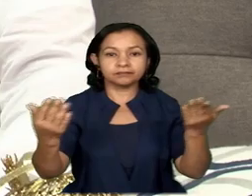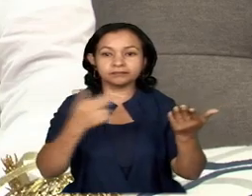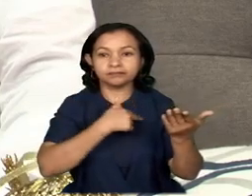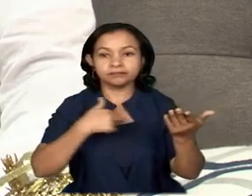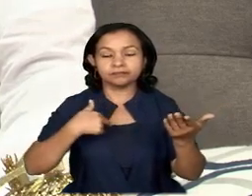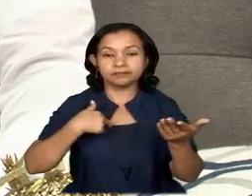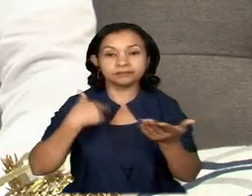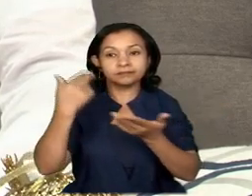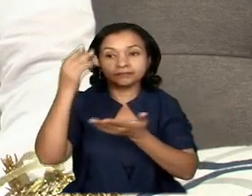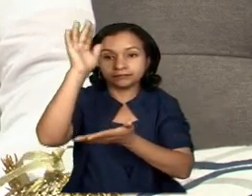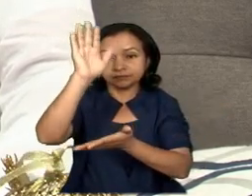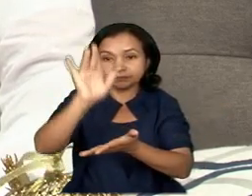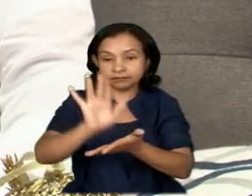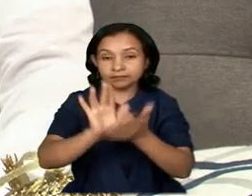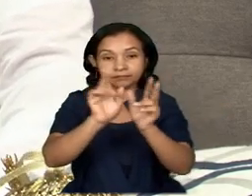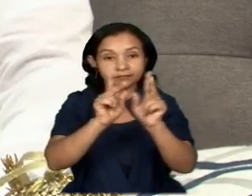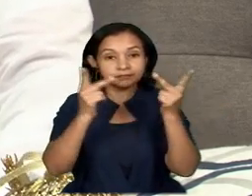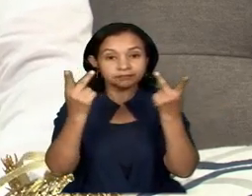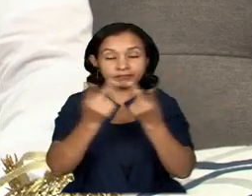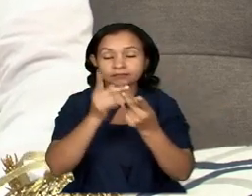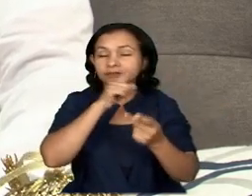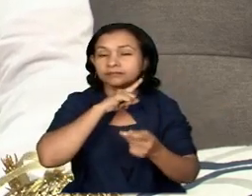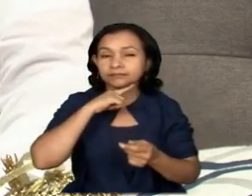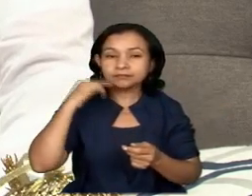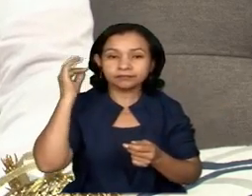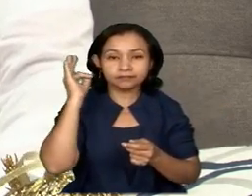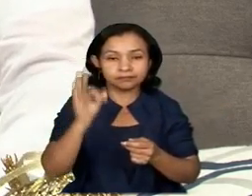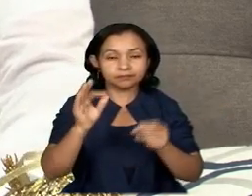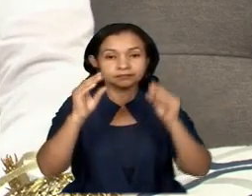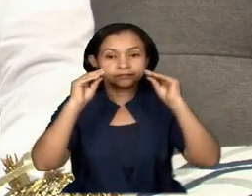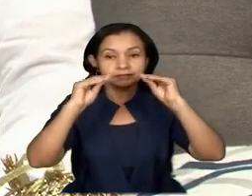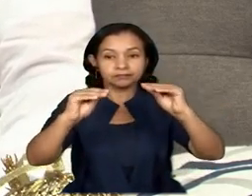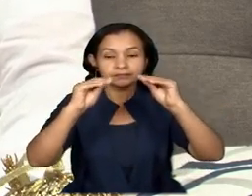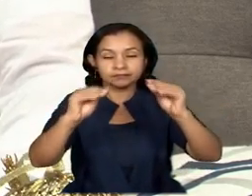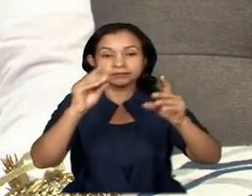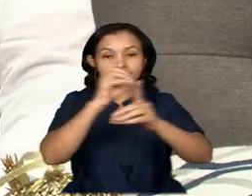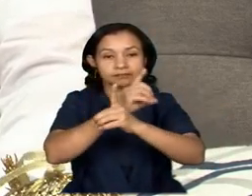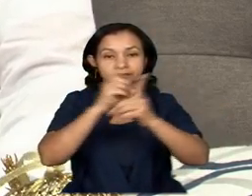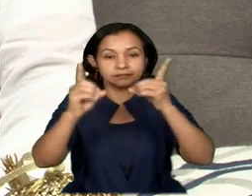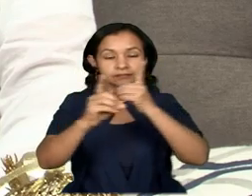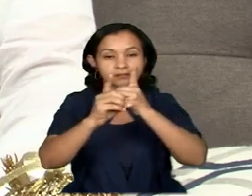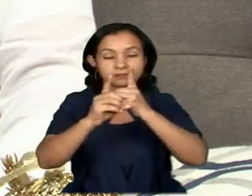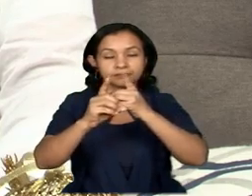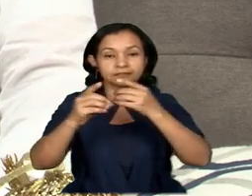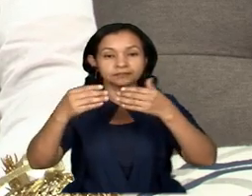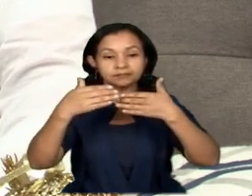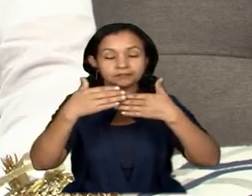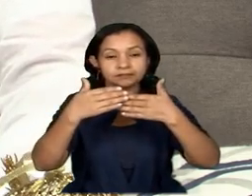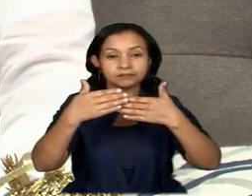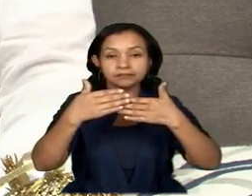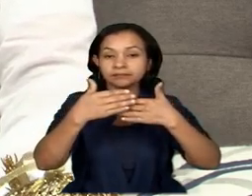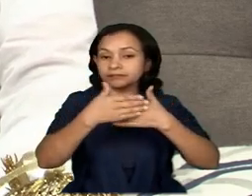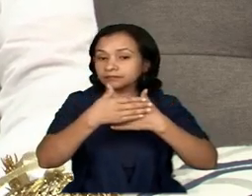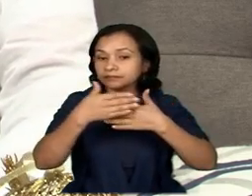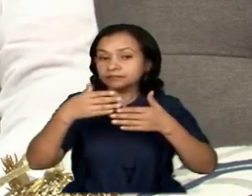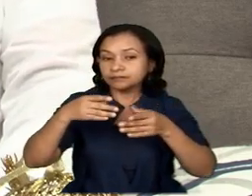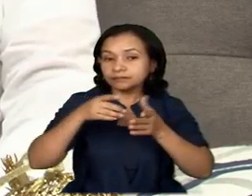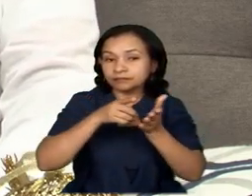de servicio a la población, y estamos convencidos pues, que la educación debe ser el camino, la puerta, la ruta